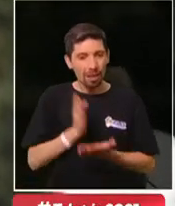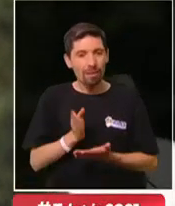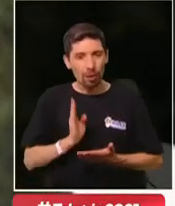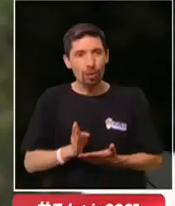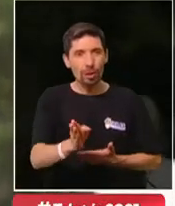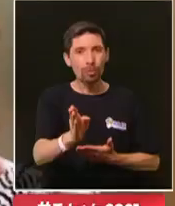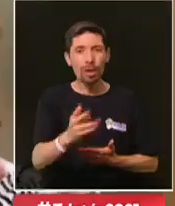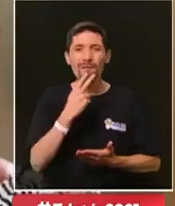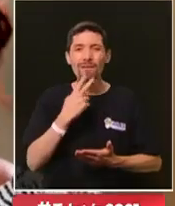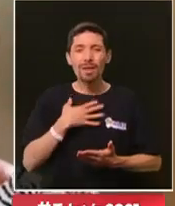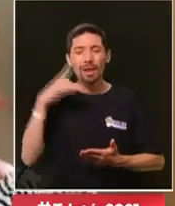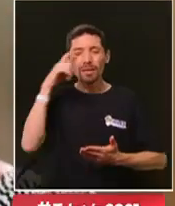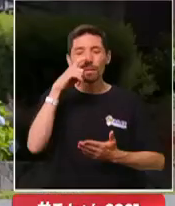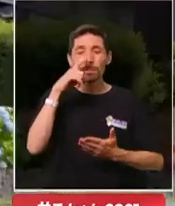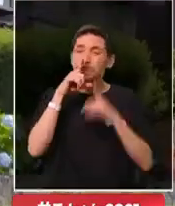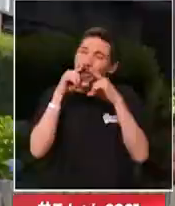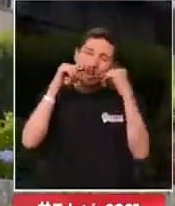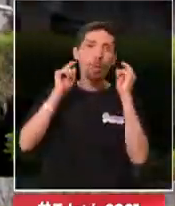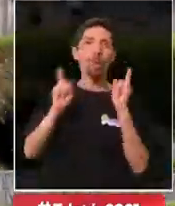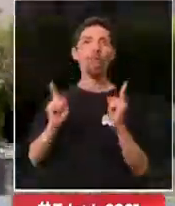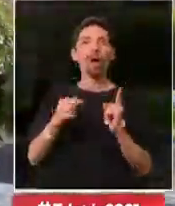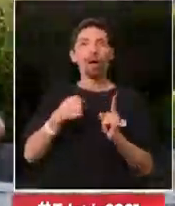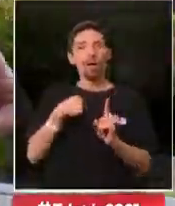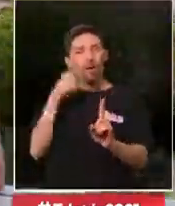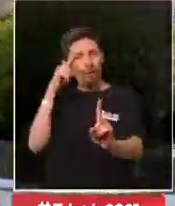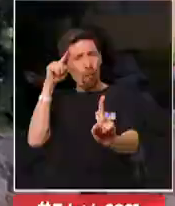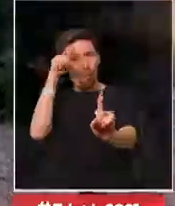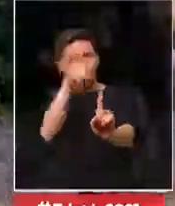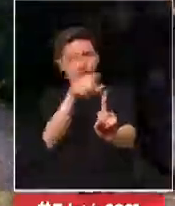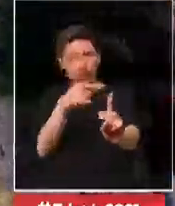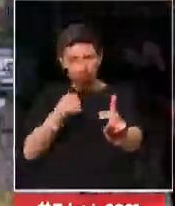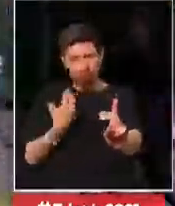vida y uno tiene que escribir su destino.